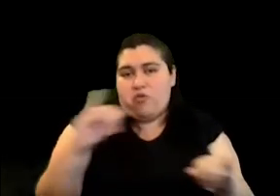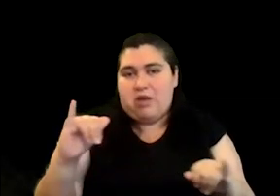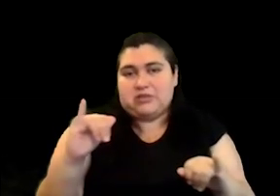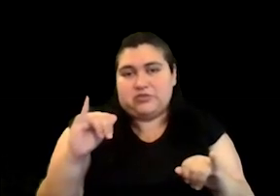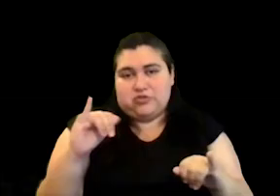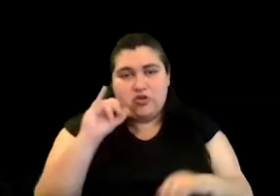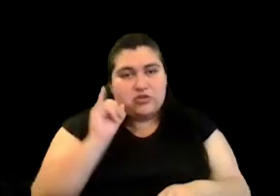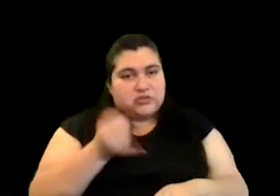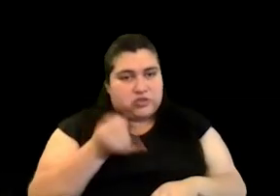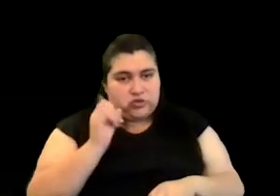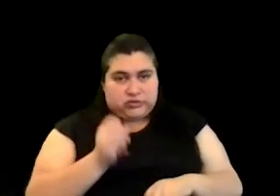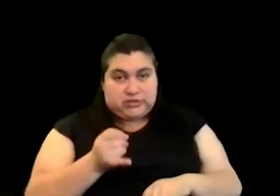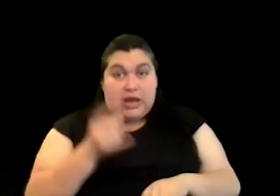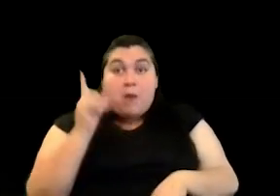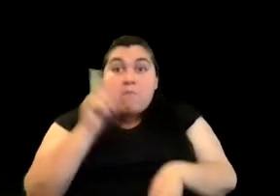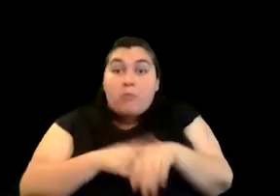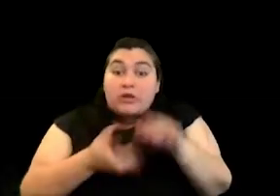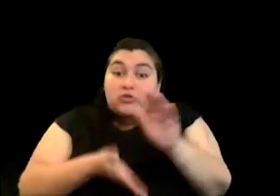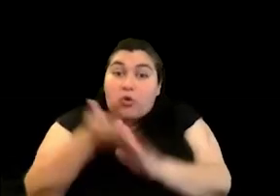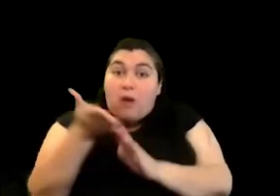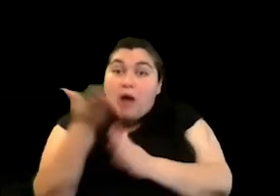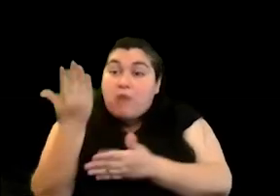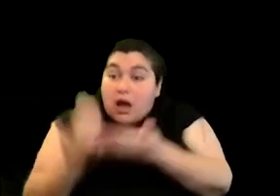estos comprobantes. Esta